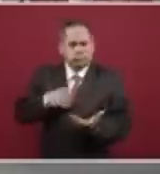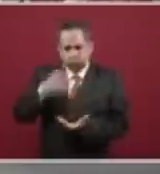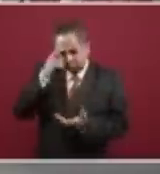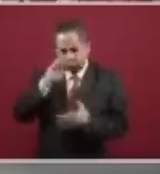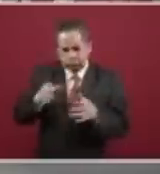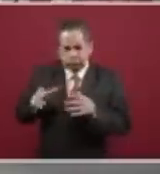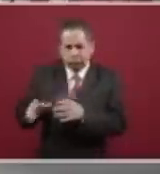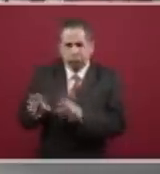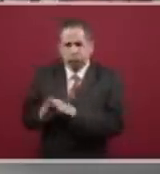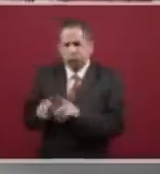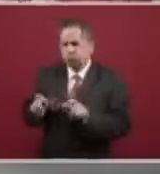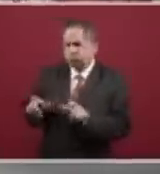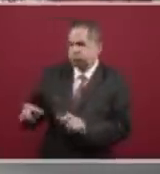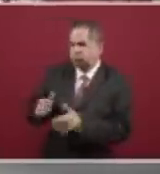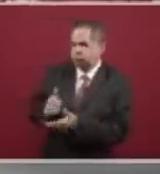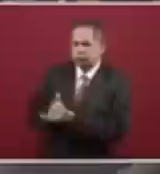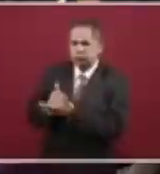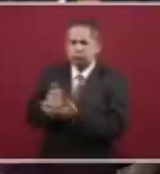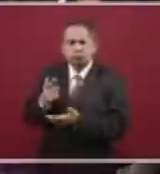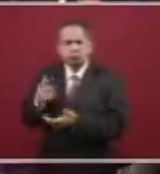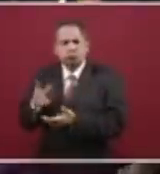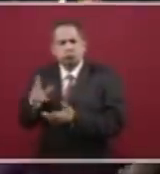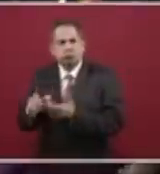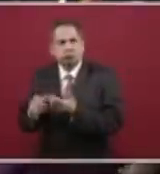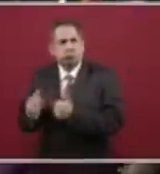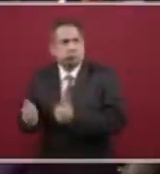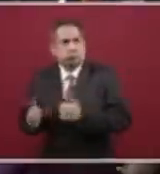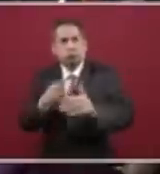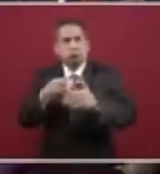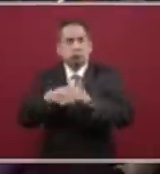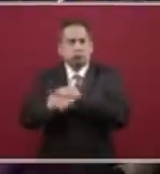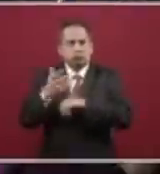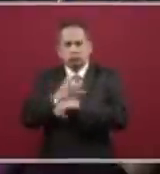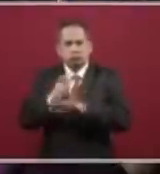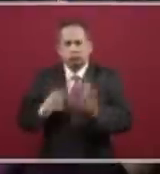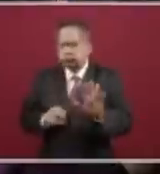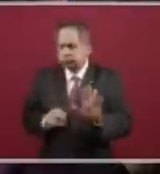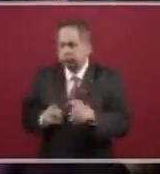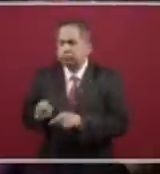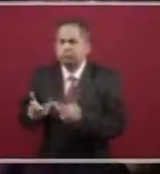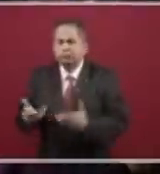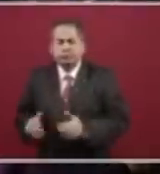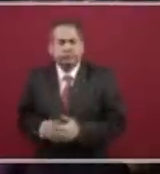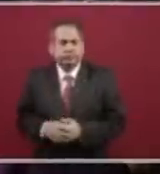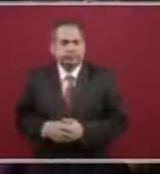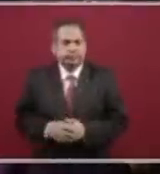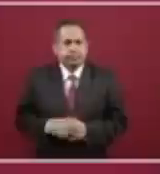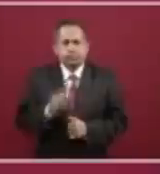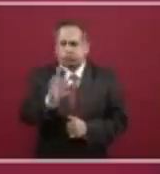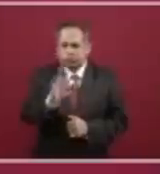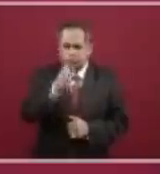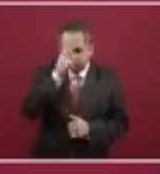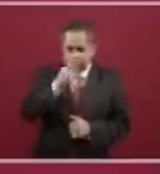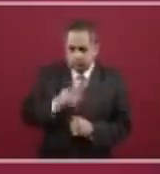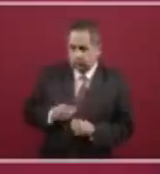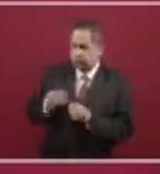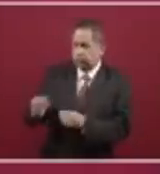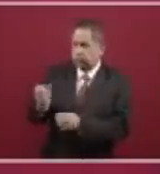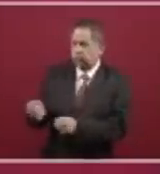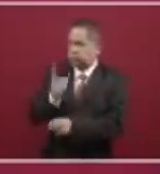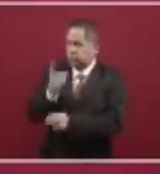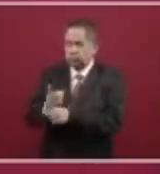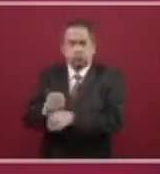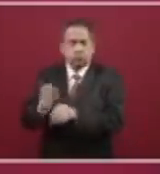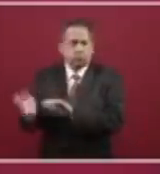es de contención de los migrantes para que no lleguen hasta la frontera es de dar oportunidades de trabajo en